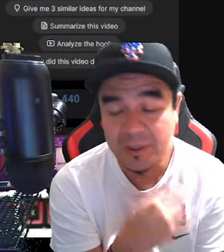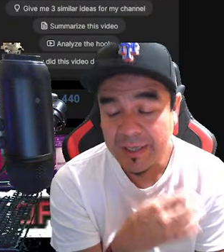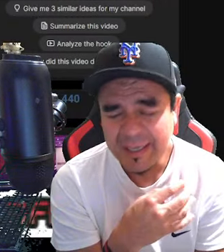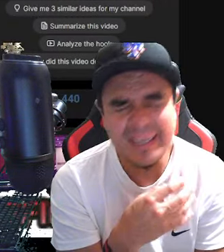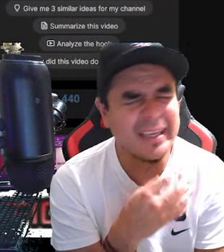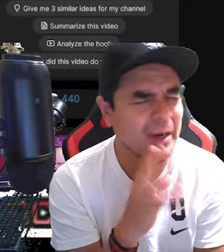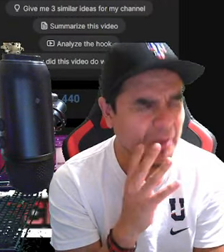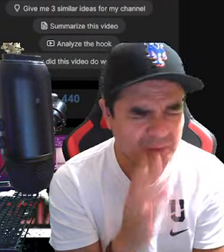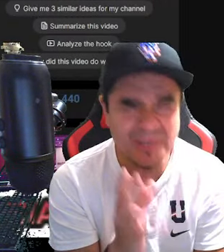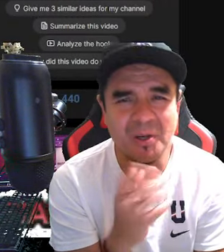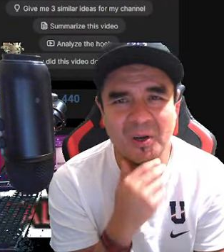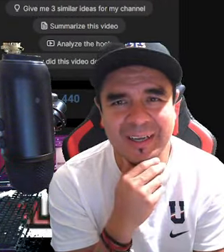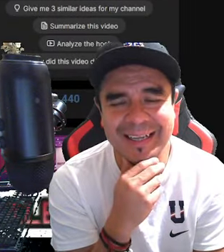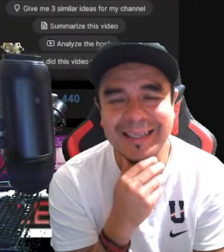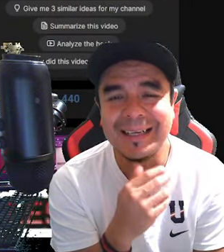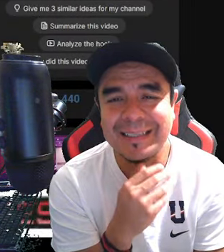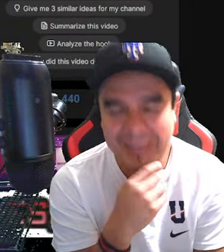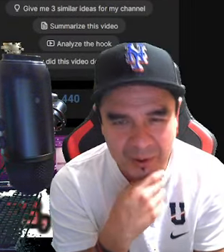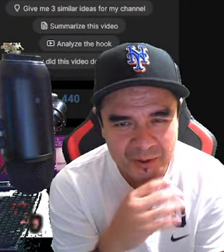laborando. Y